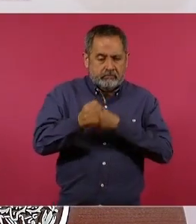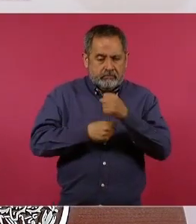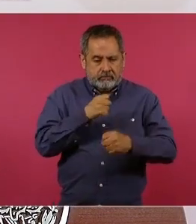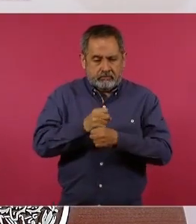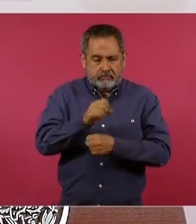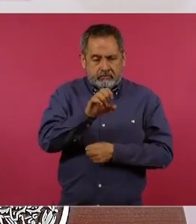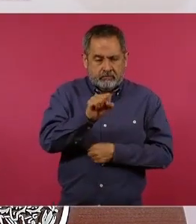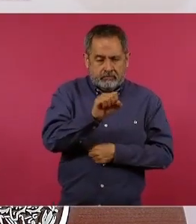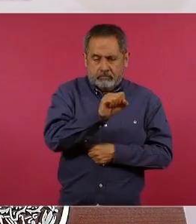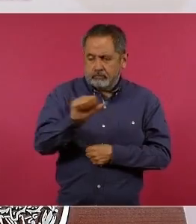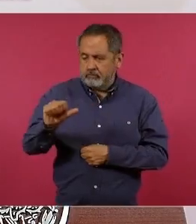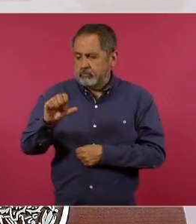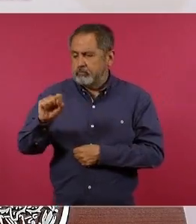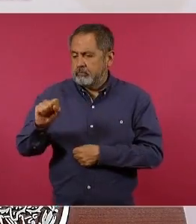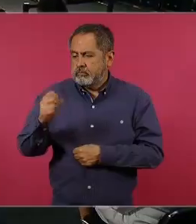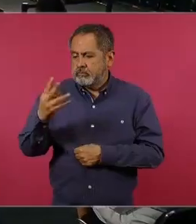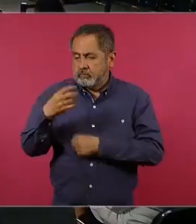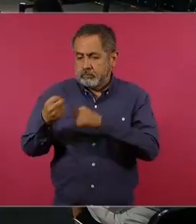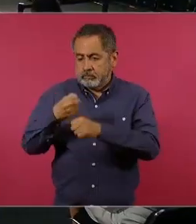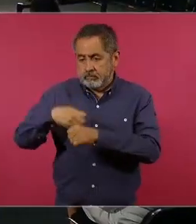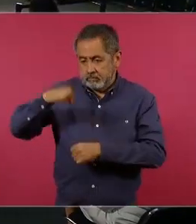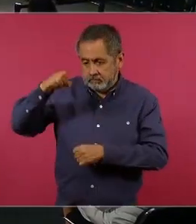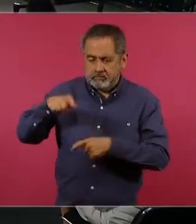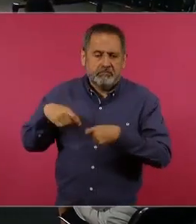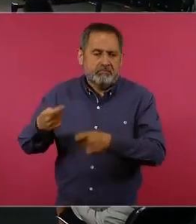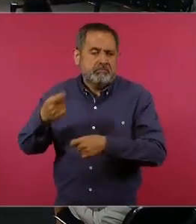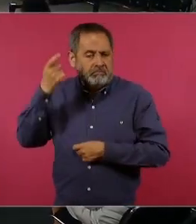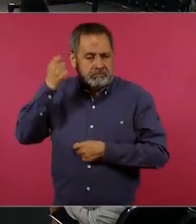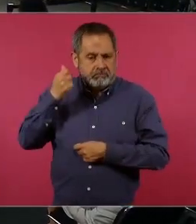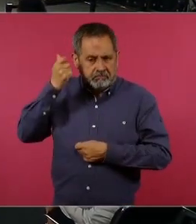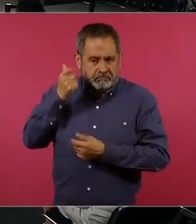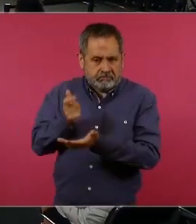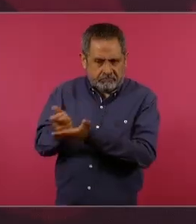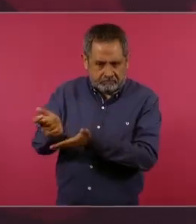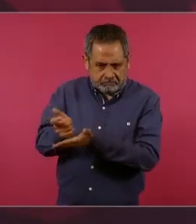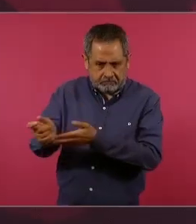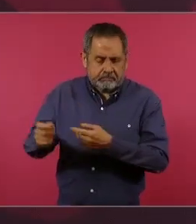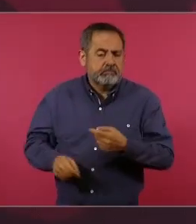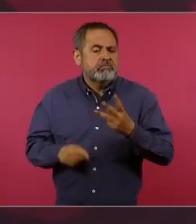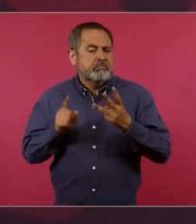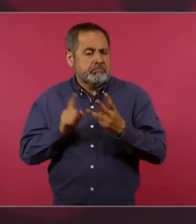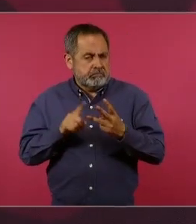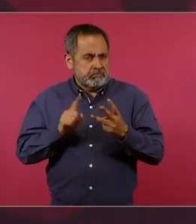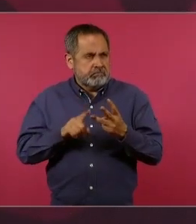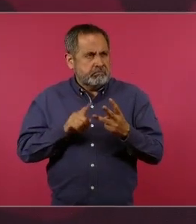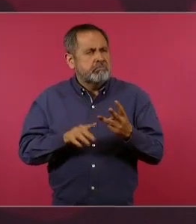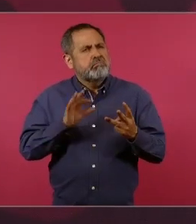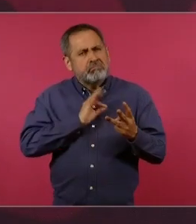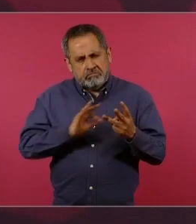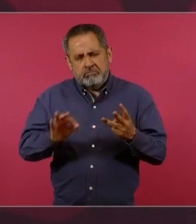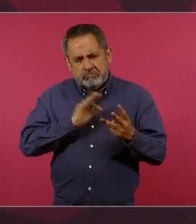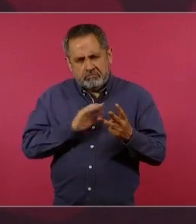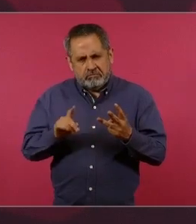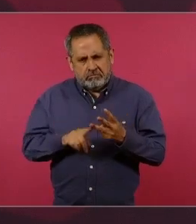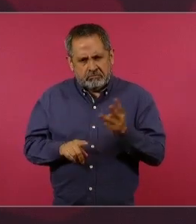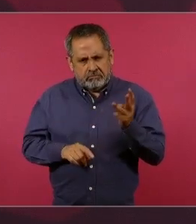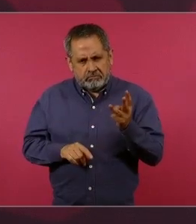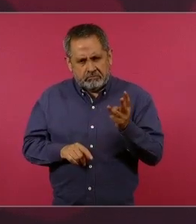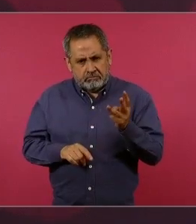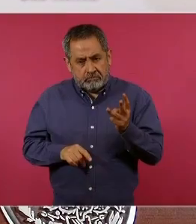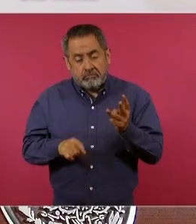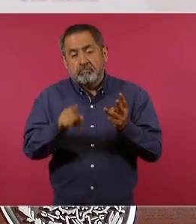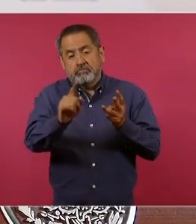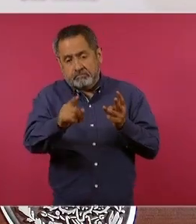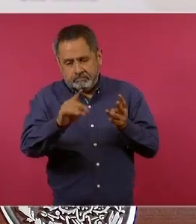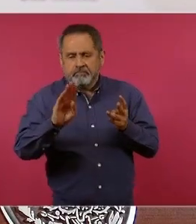a 64. La tercera… Tampoco le veo ningún problema. Las becas a estudiantes. Lo